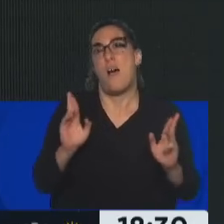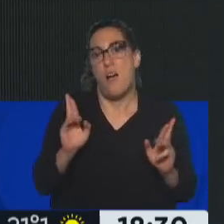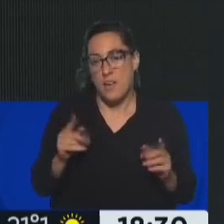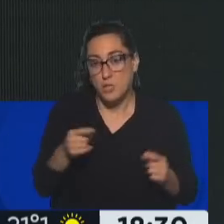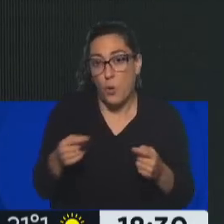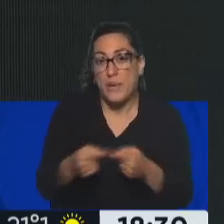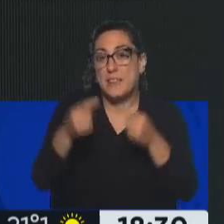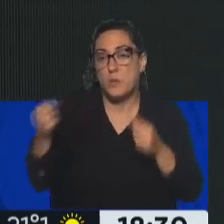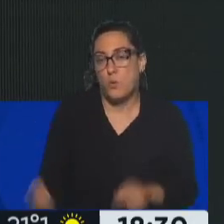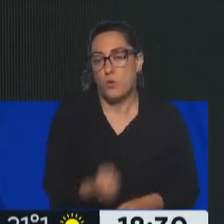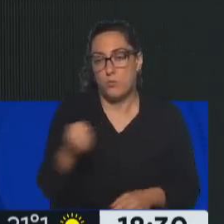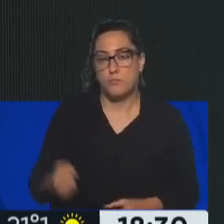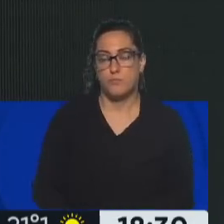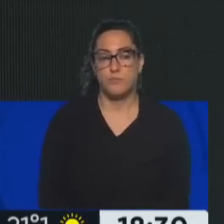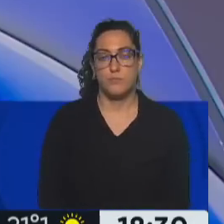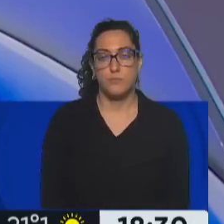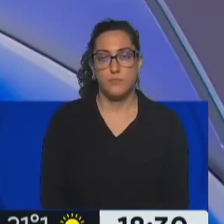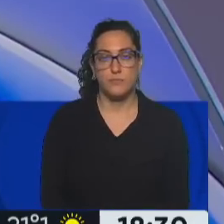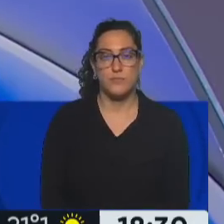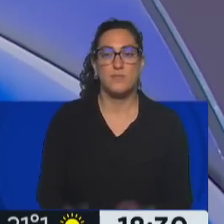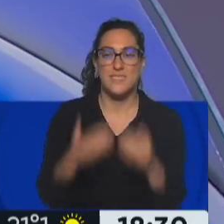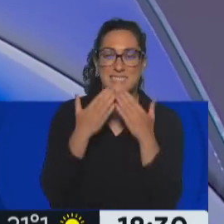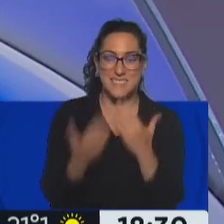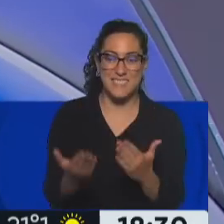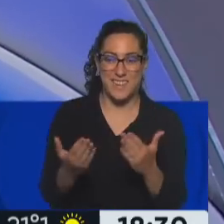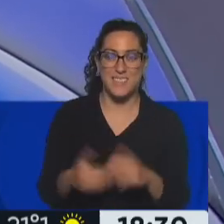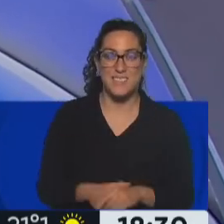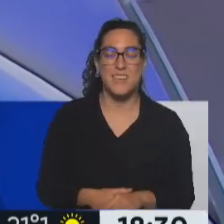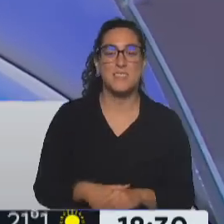es un objetivo fuerte para Erdogan. Gracias, Ignacio, como siempre, un placer. Por favor.